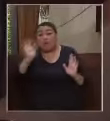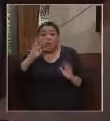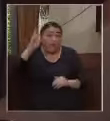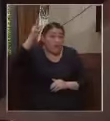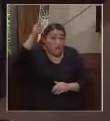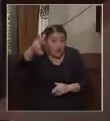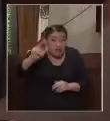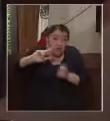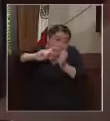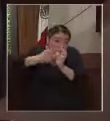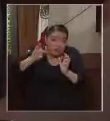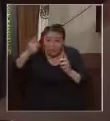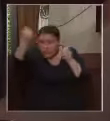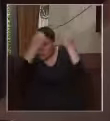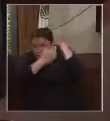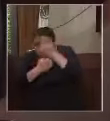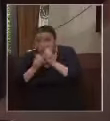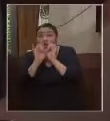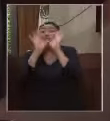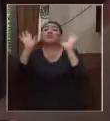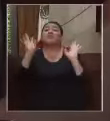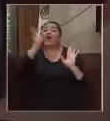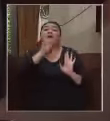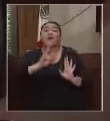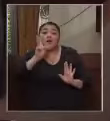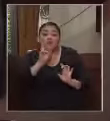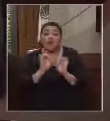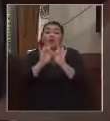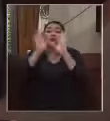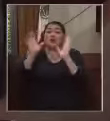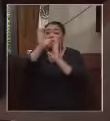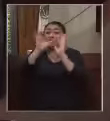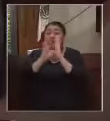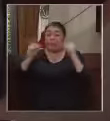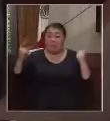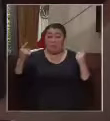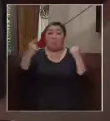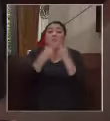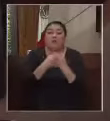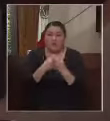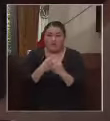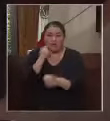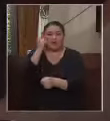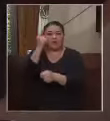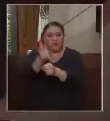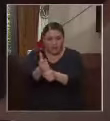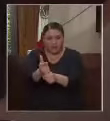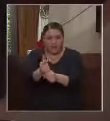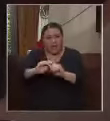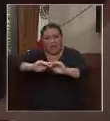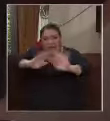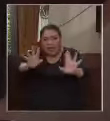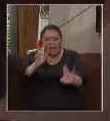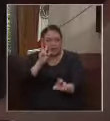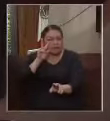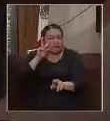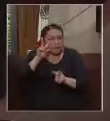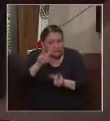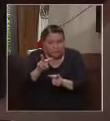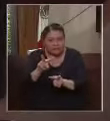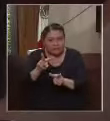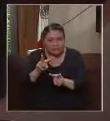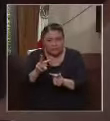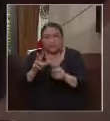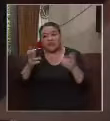un caso, una circunstancia en la que ante una violación constitucional expresa, evidente, patente, manifiesta,